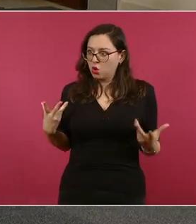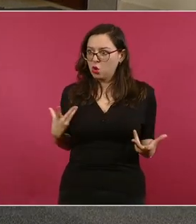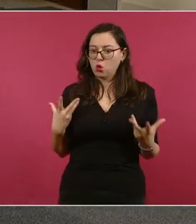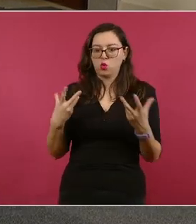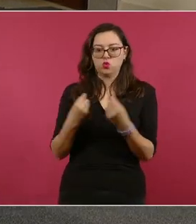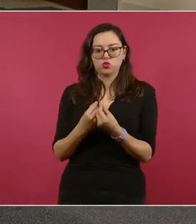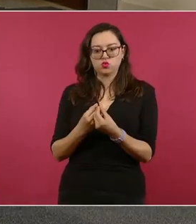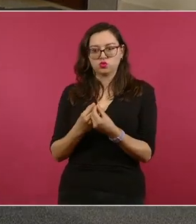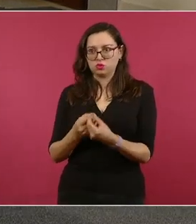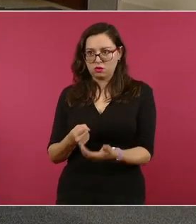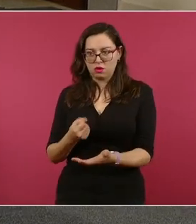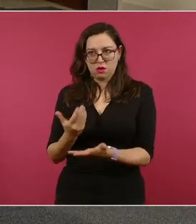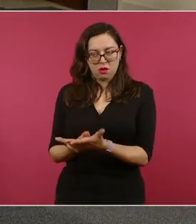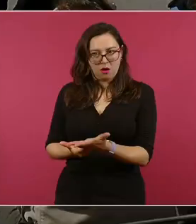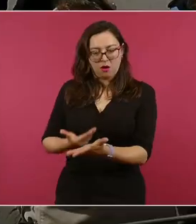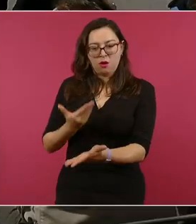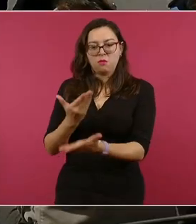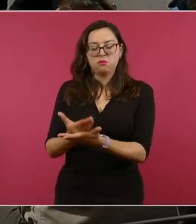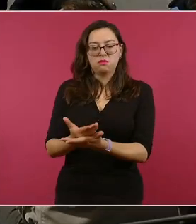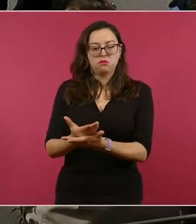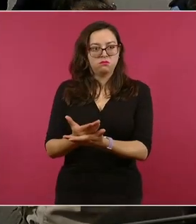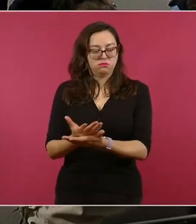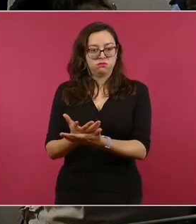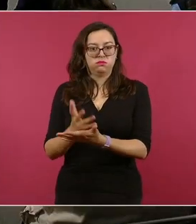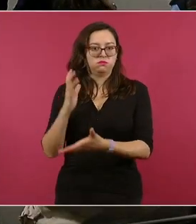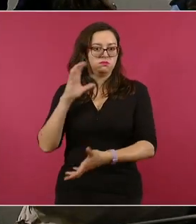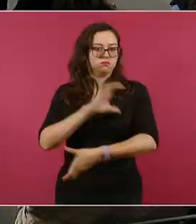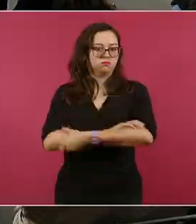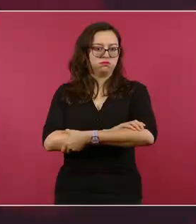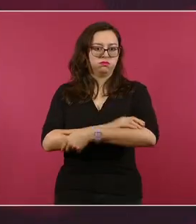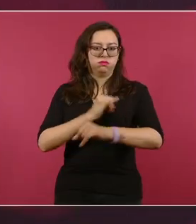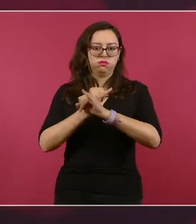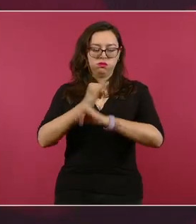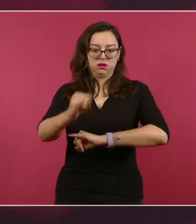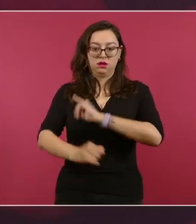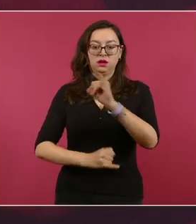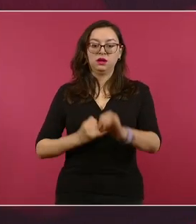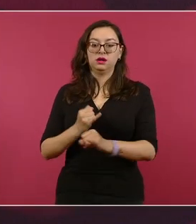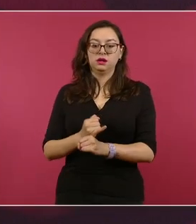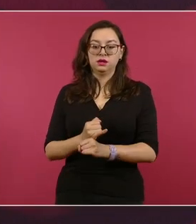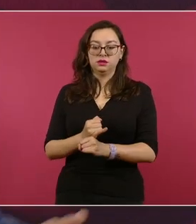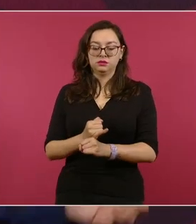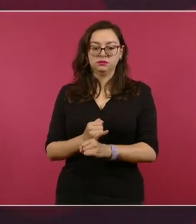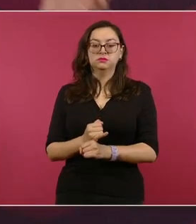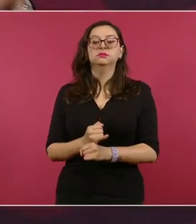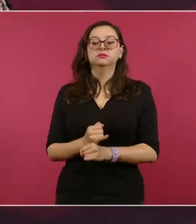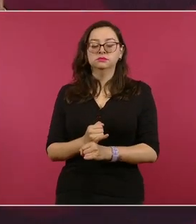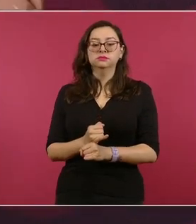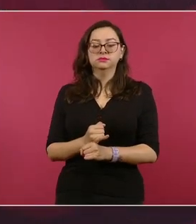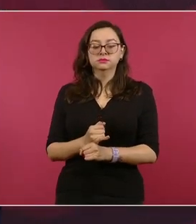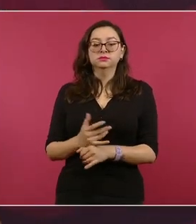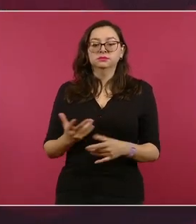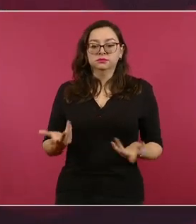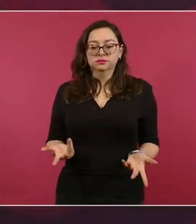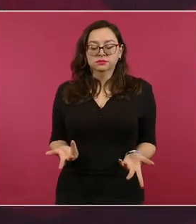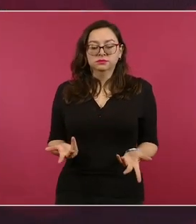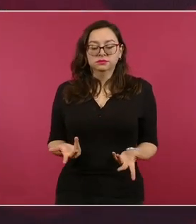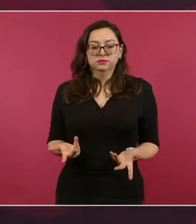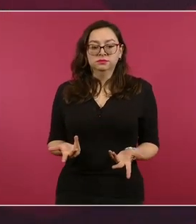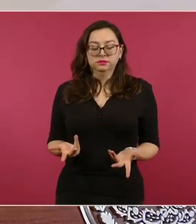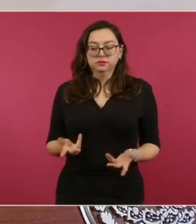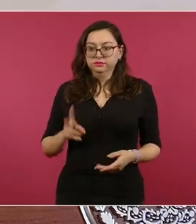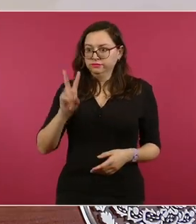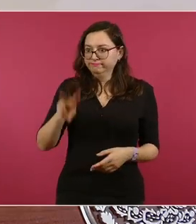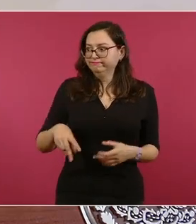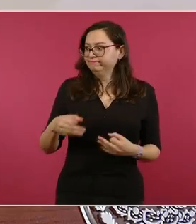para buscar la solidaridad internacional, porque es un asunto de